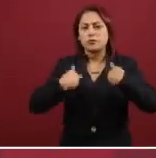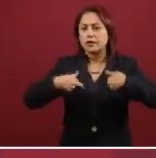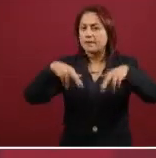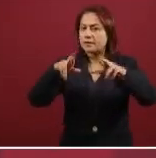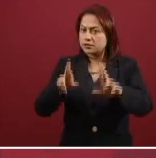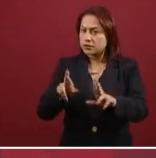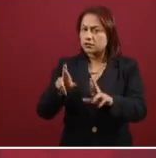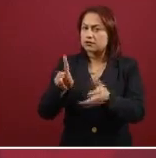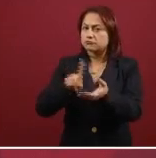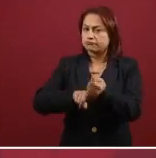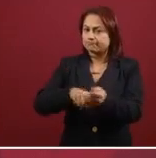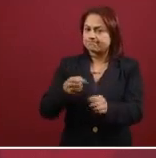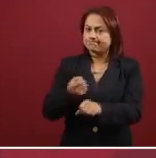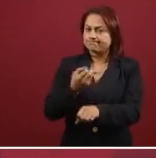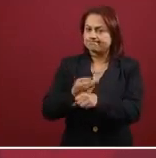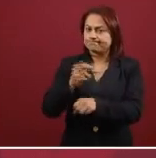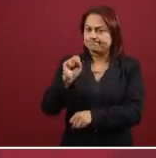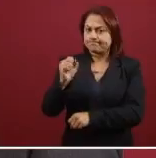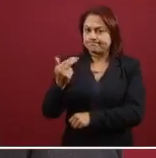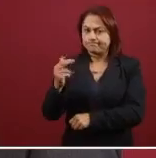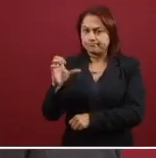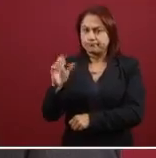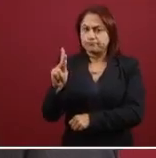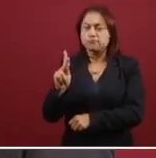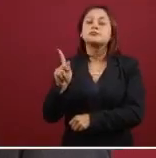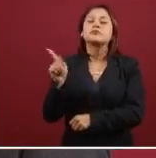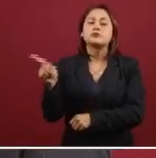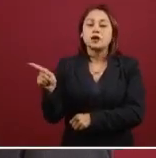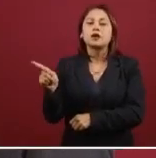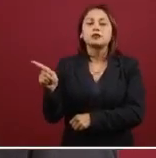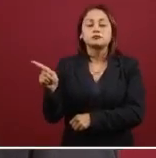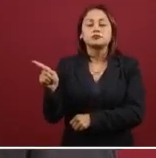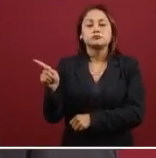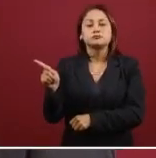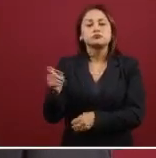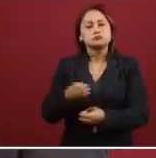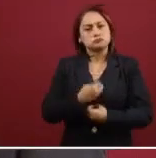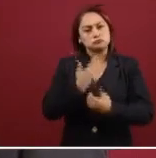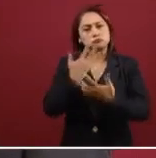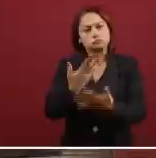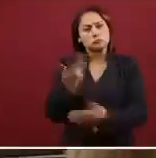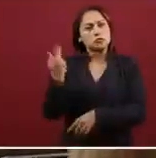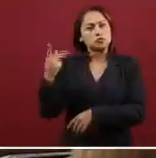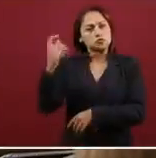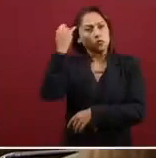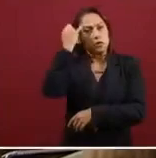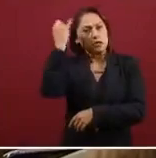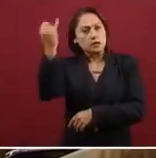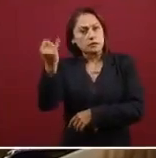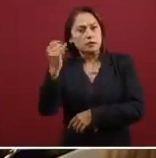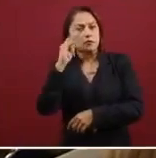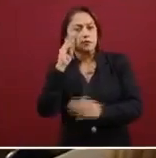el Consejo y mostró la posición de Hacienda en sentido positivo al plan de